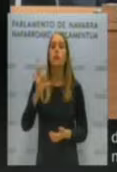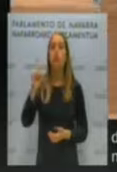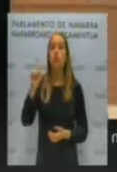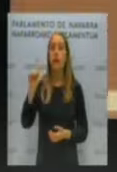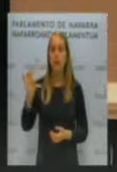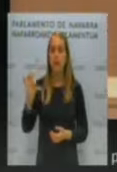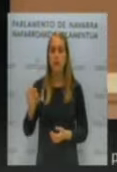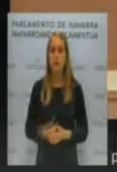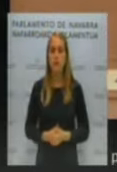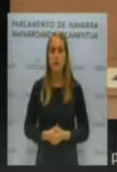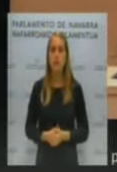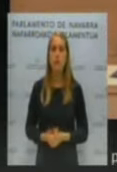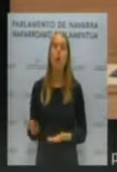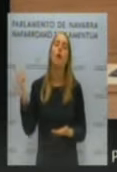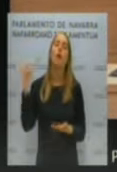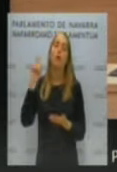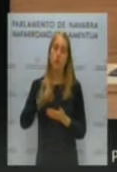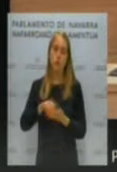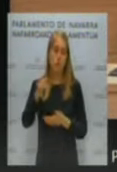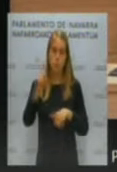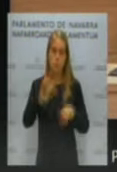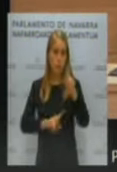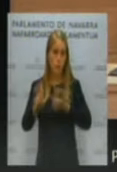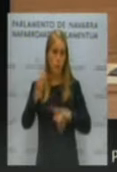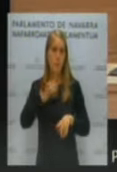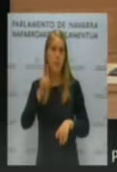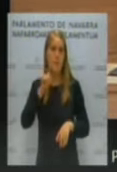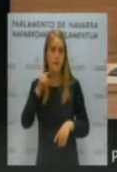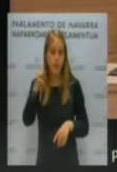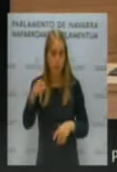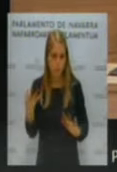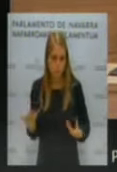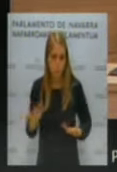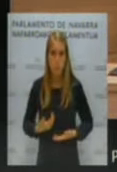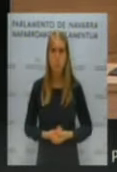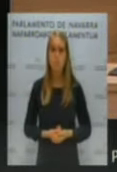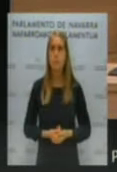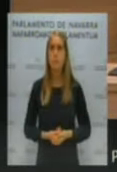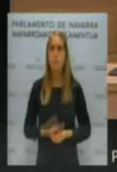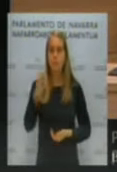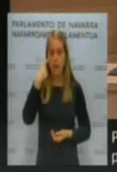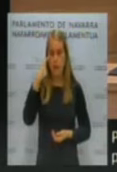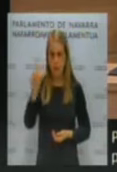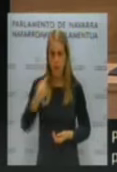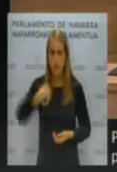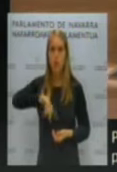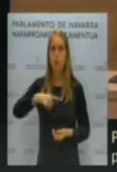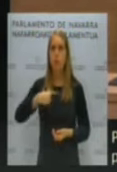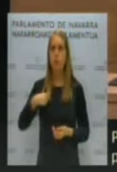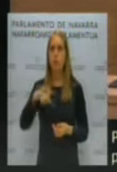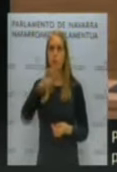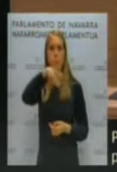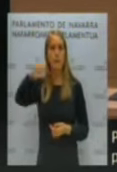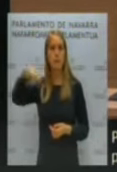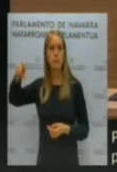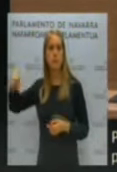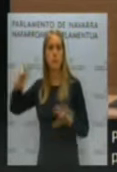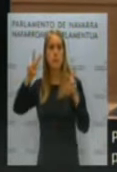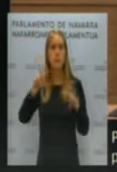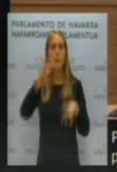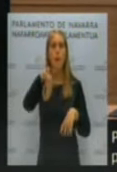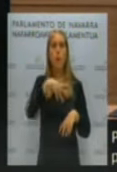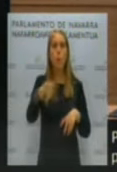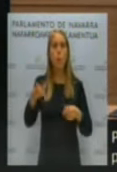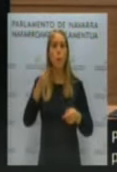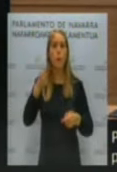Pues una vez más, la que no tiene ningún problema al mentir en sede parlamentaria es usted. Mire, nosotros registramos cada mes la petición del cuadro de mando, ¿y sabe que